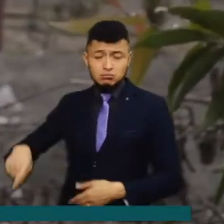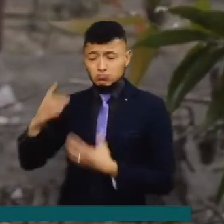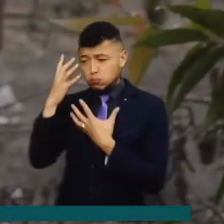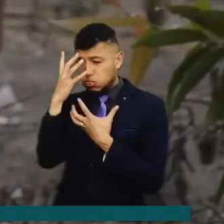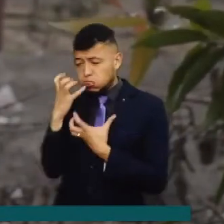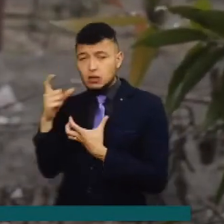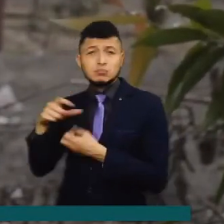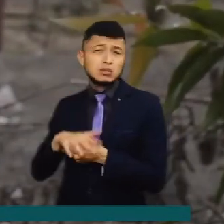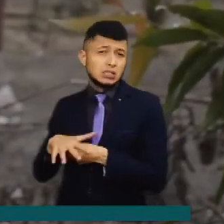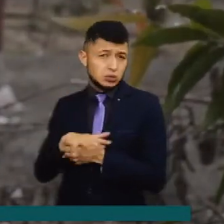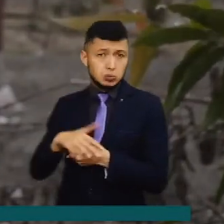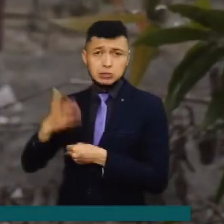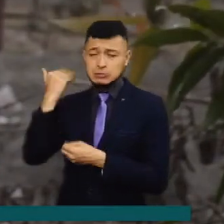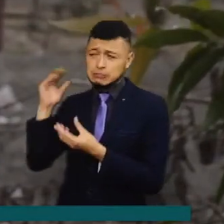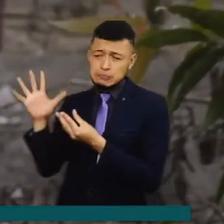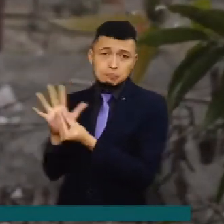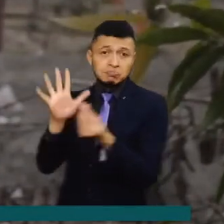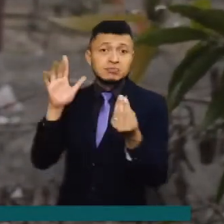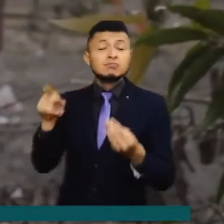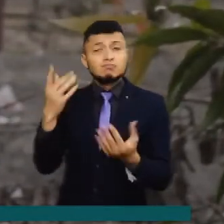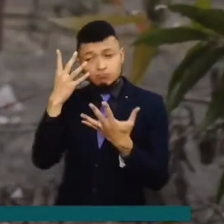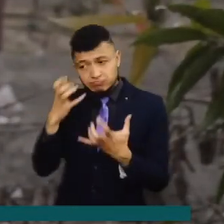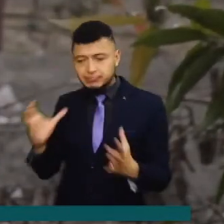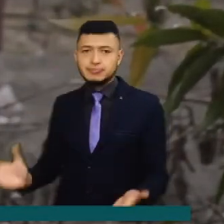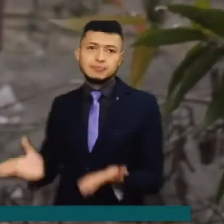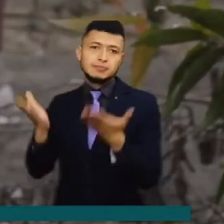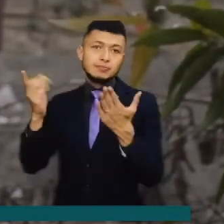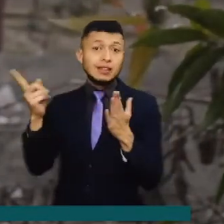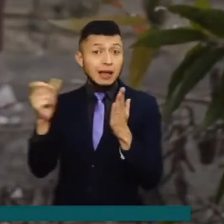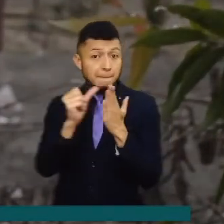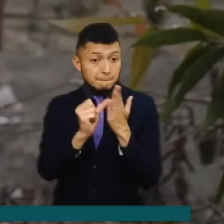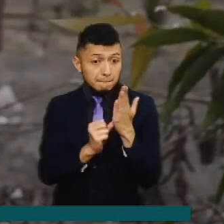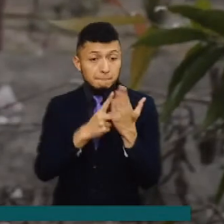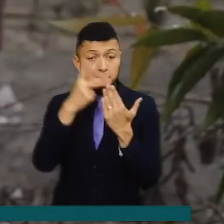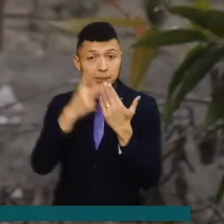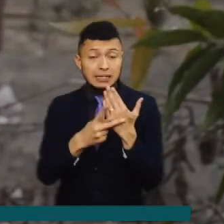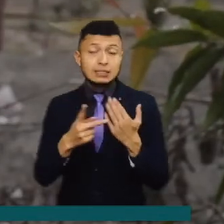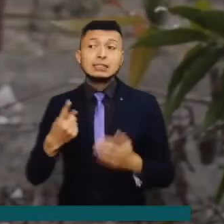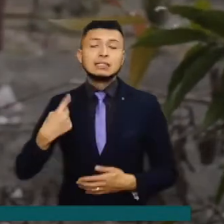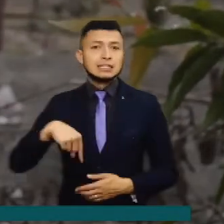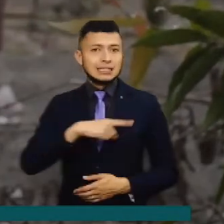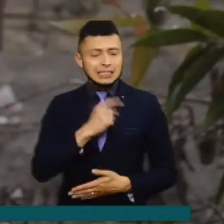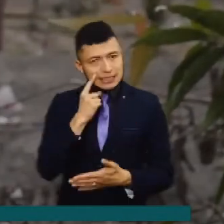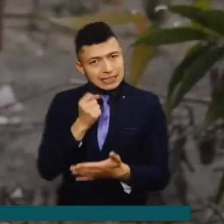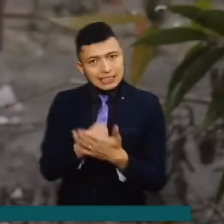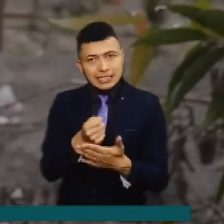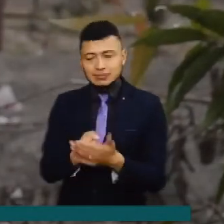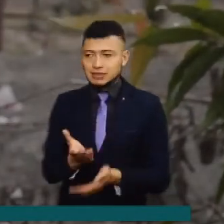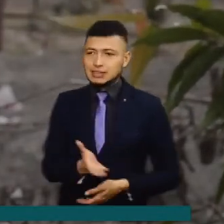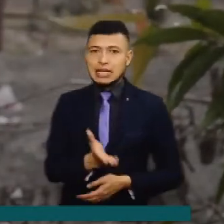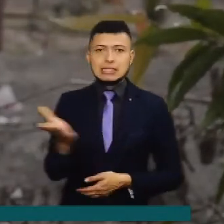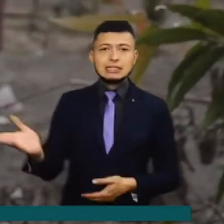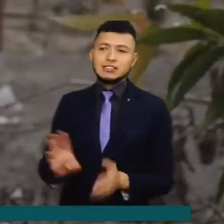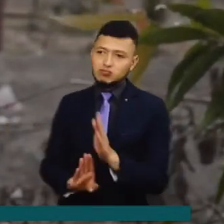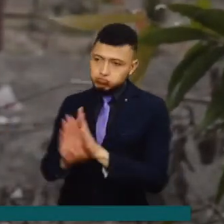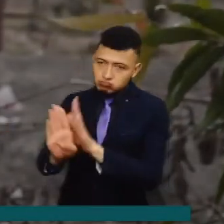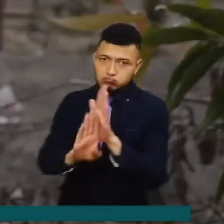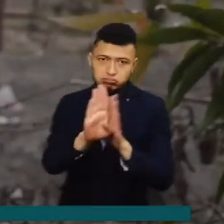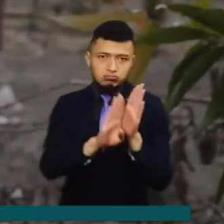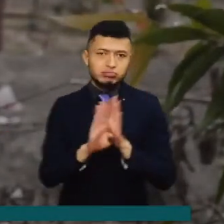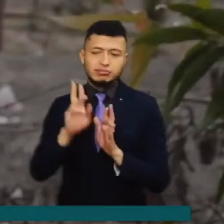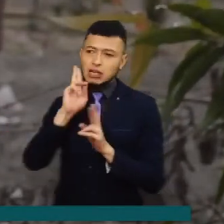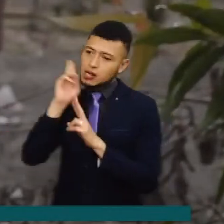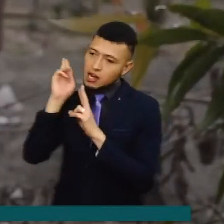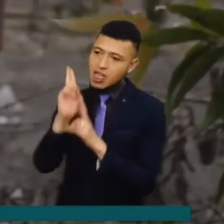ya que ellas vienen de una situación de desplazamiento. Con este programa nosotros tratamos de que ellas